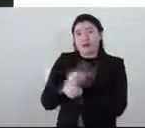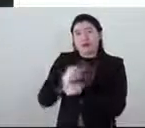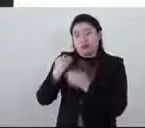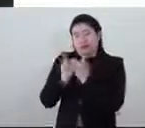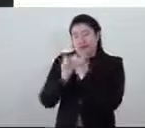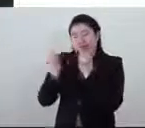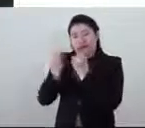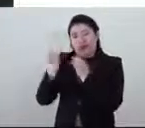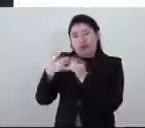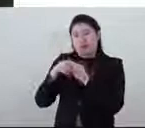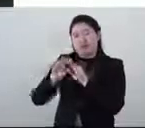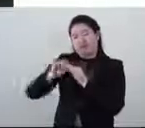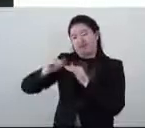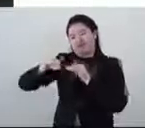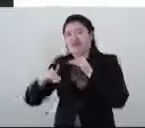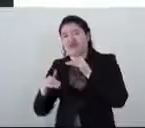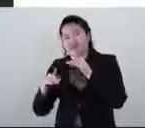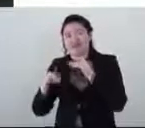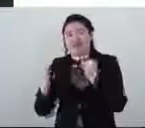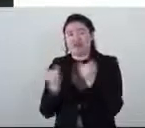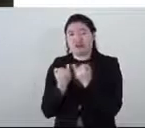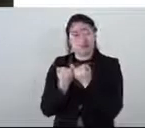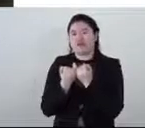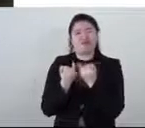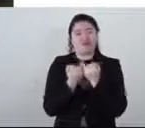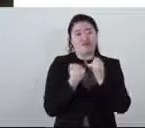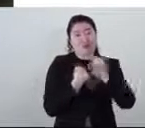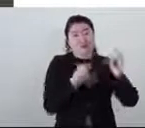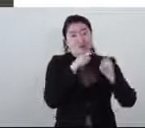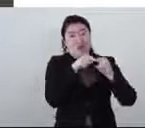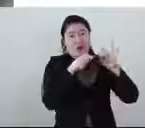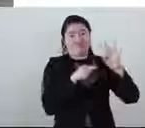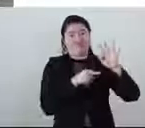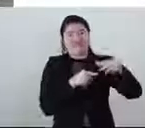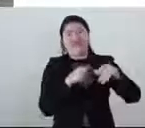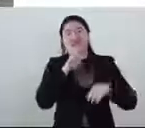se encontraron tan deformadas como las de la sección oeste.